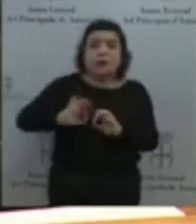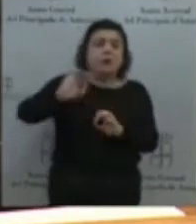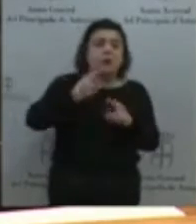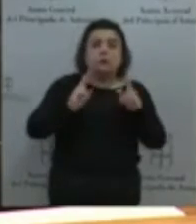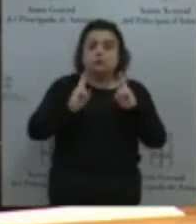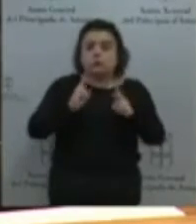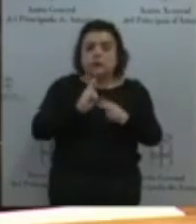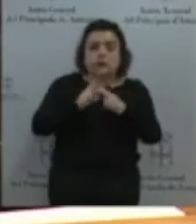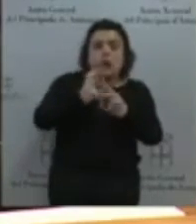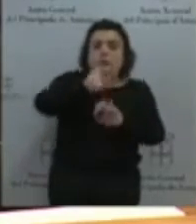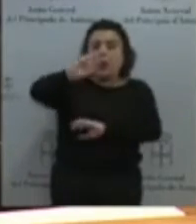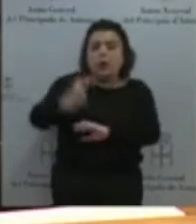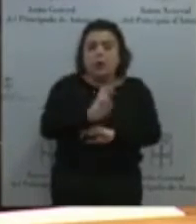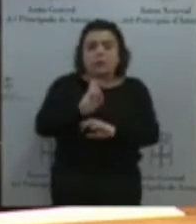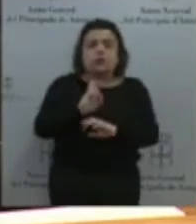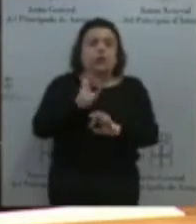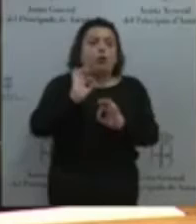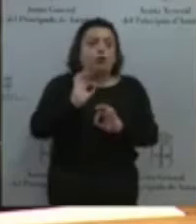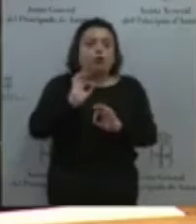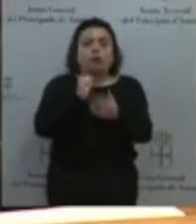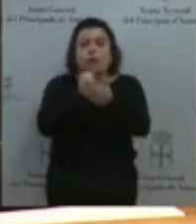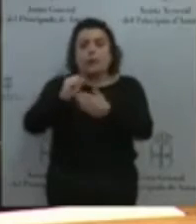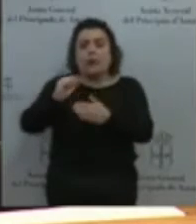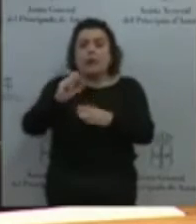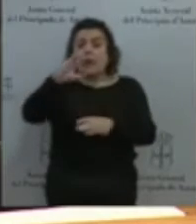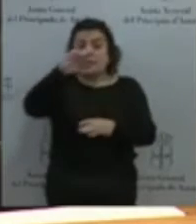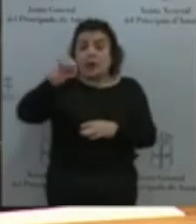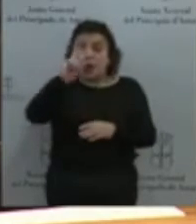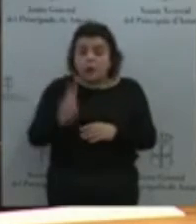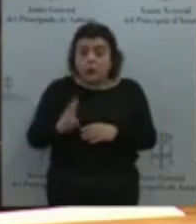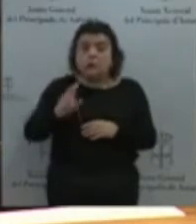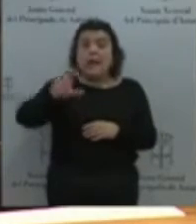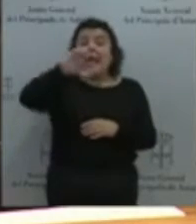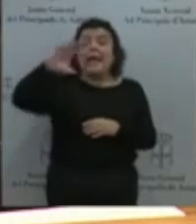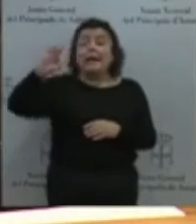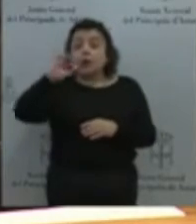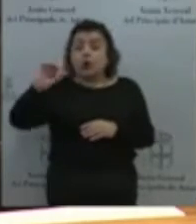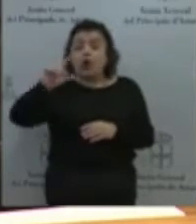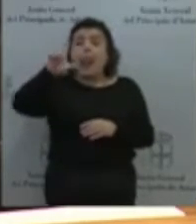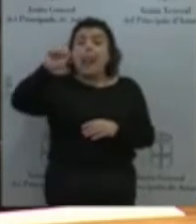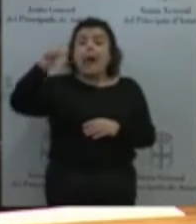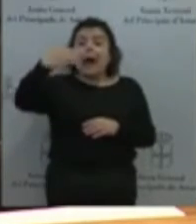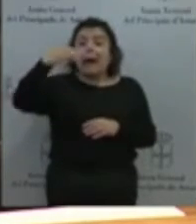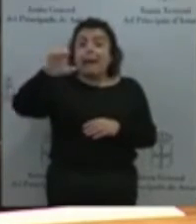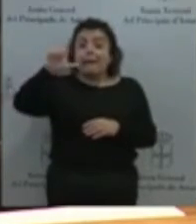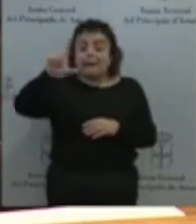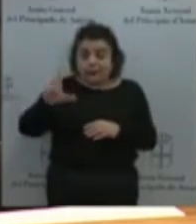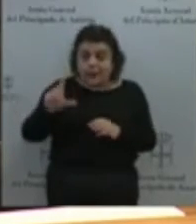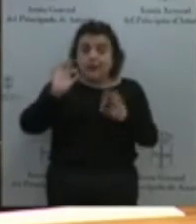o ecolabel. En el caso concreto de la huelga de carbono, aprobóse va pouco un decreto, el